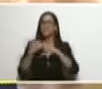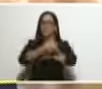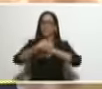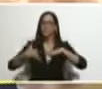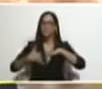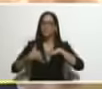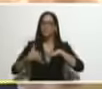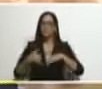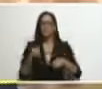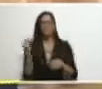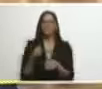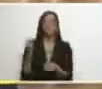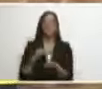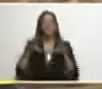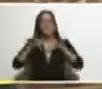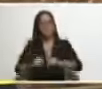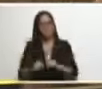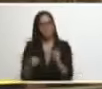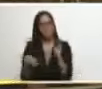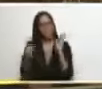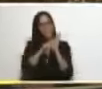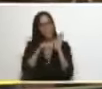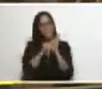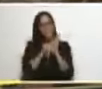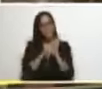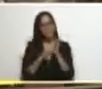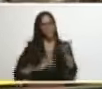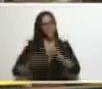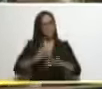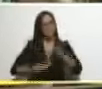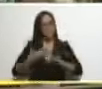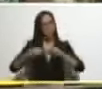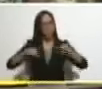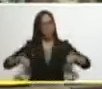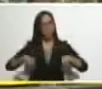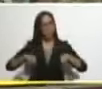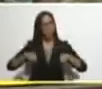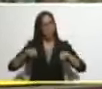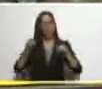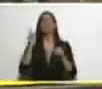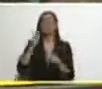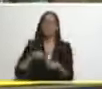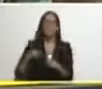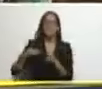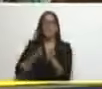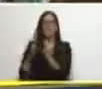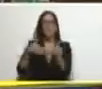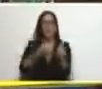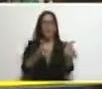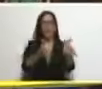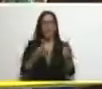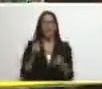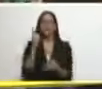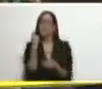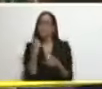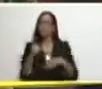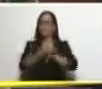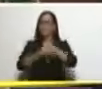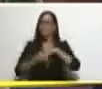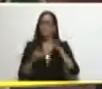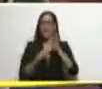así como para adoptar medidas recíprocas sobre el territorio terrestre y las aguas por delimitar.